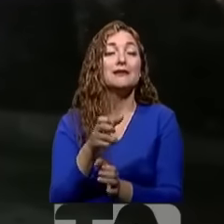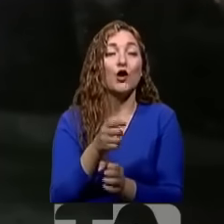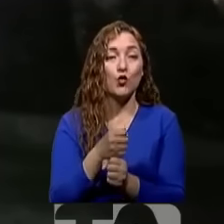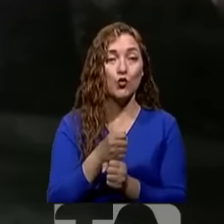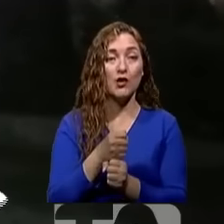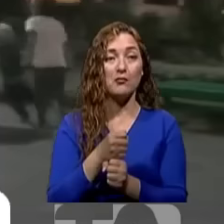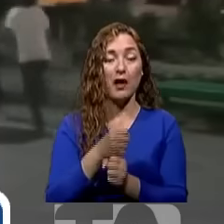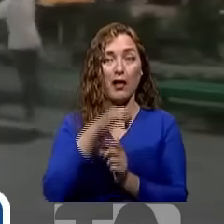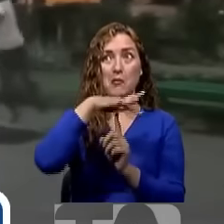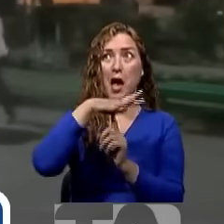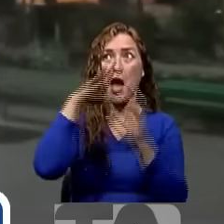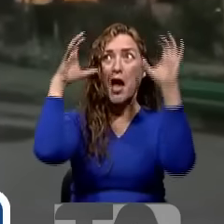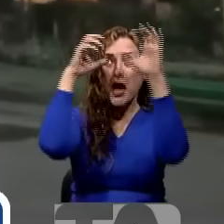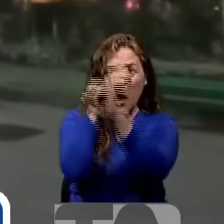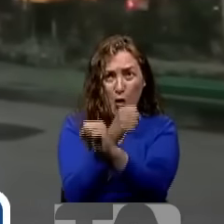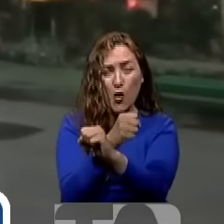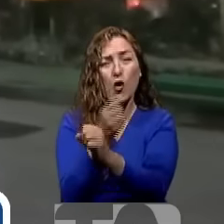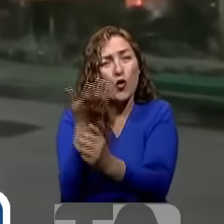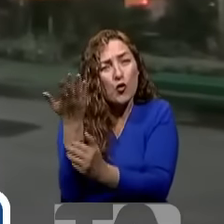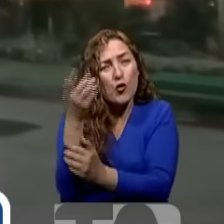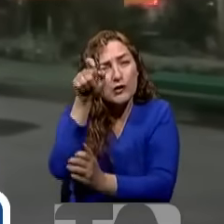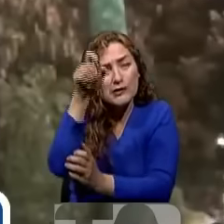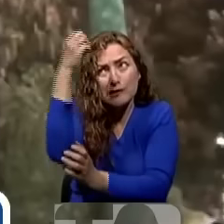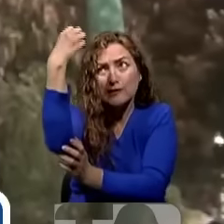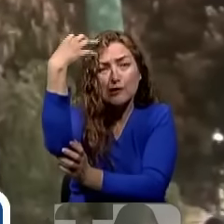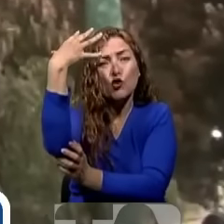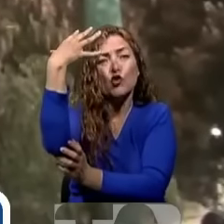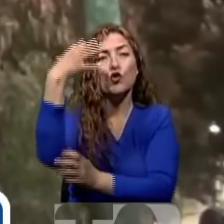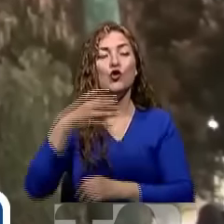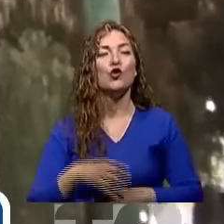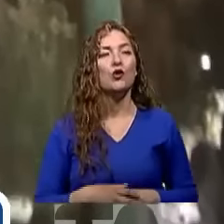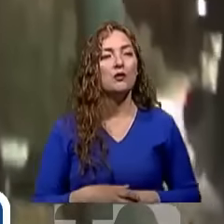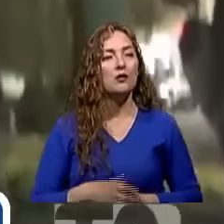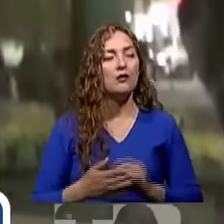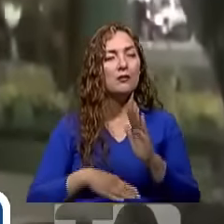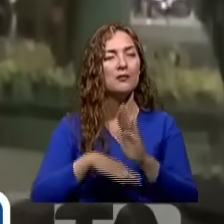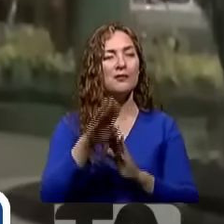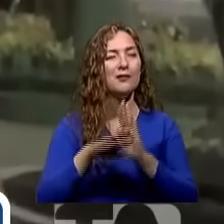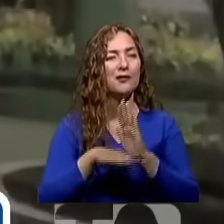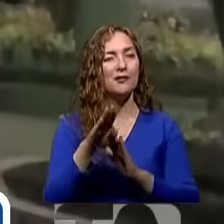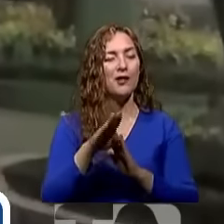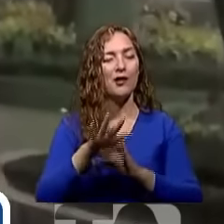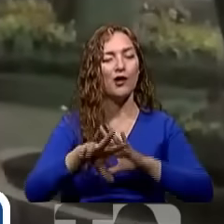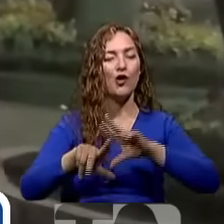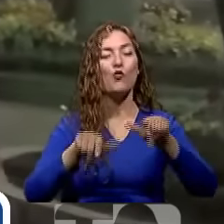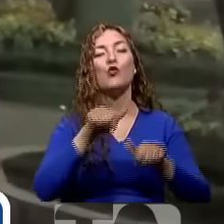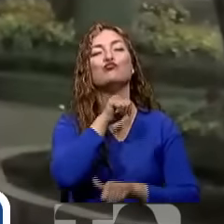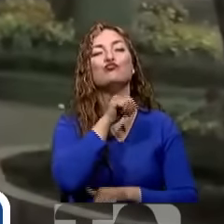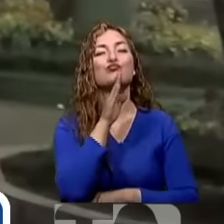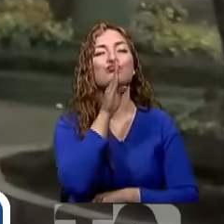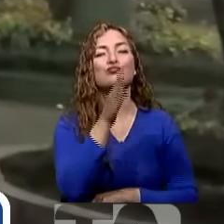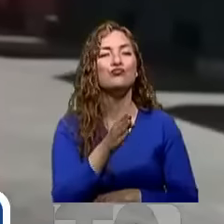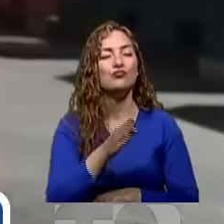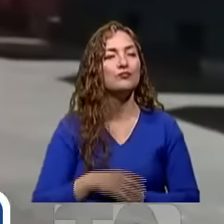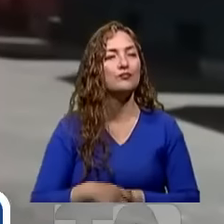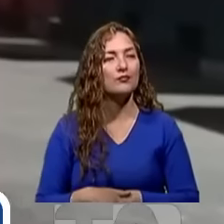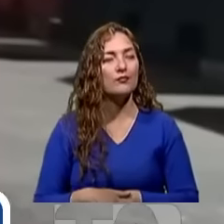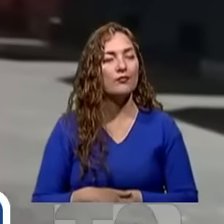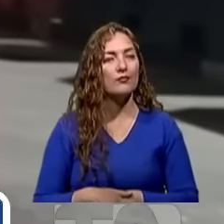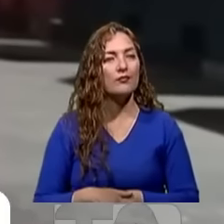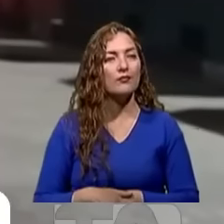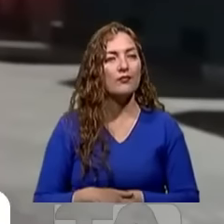adecuada iluminación en los principales parques de la ciudad, ya que en la mayoría de ellos los robos y asaltos son continuos.